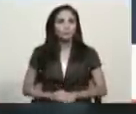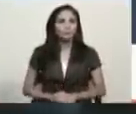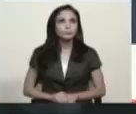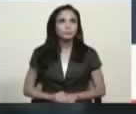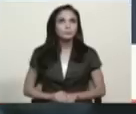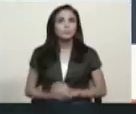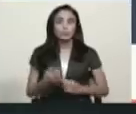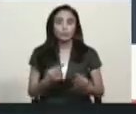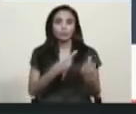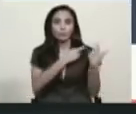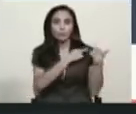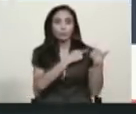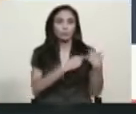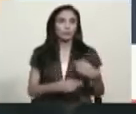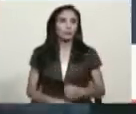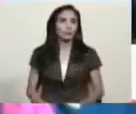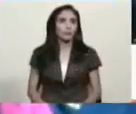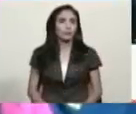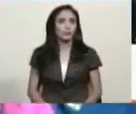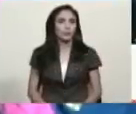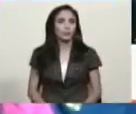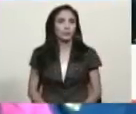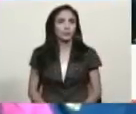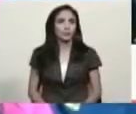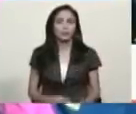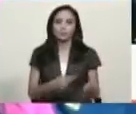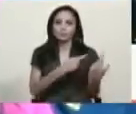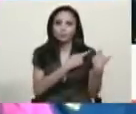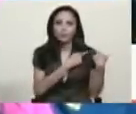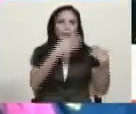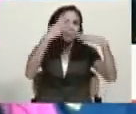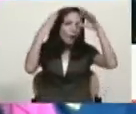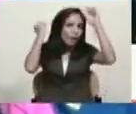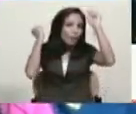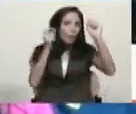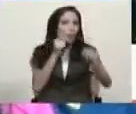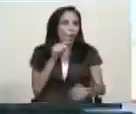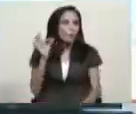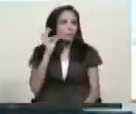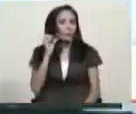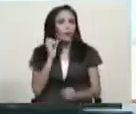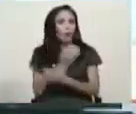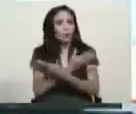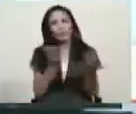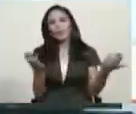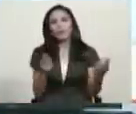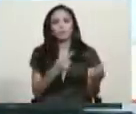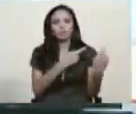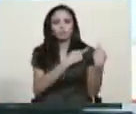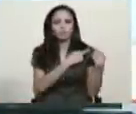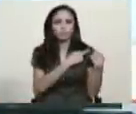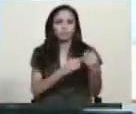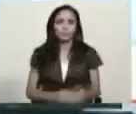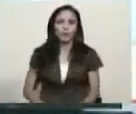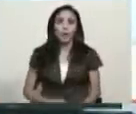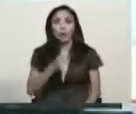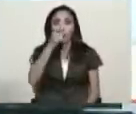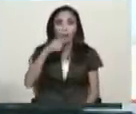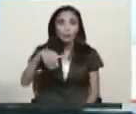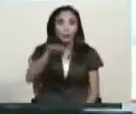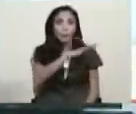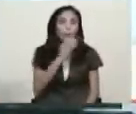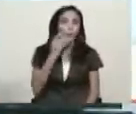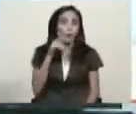Quiero asumir un compromiso, señores embajadores, señoras embajadoras. Quiero asumir un compromiso con los pueblos de